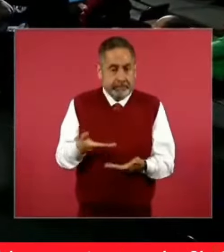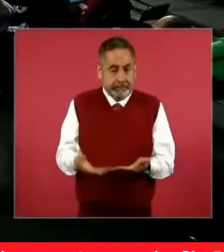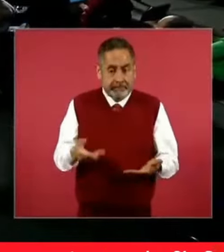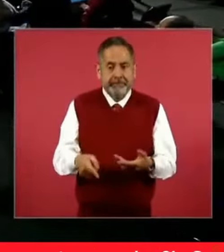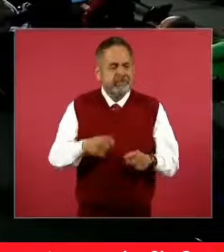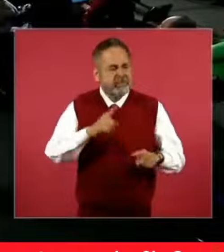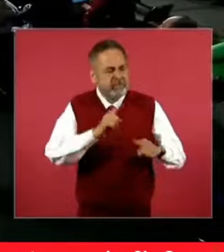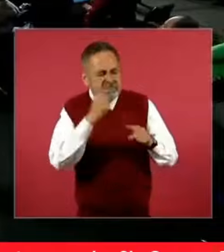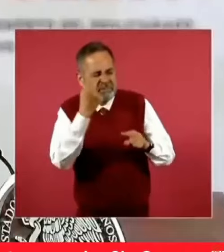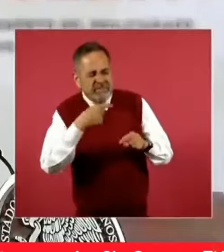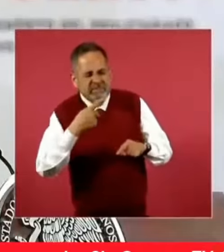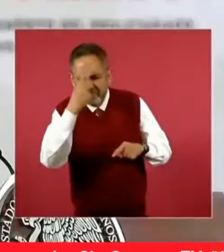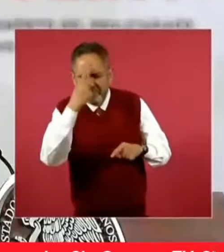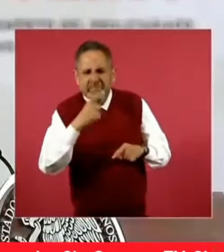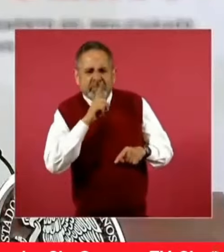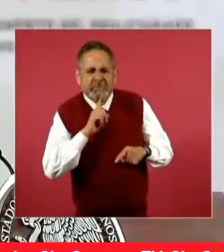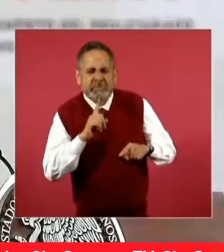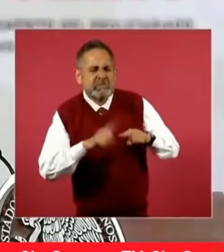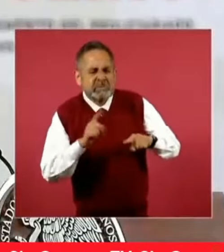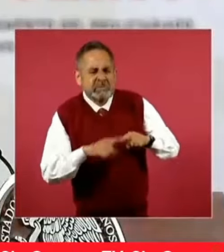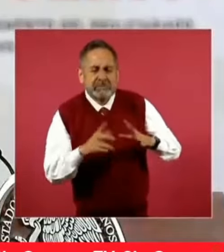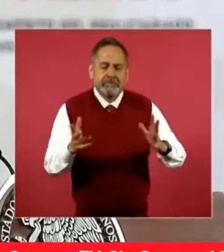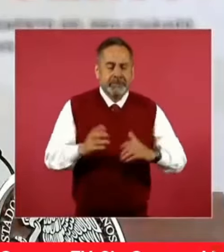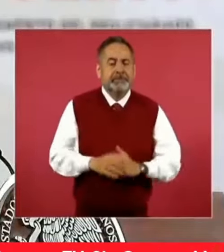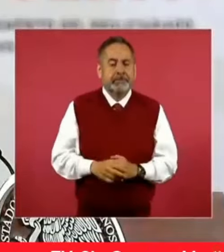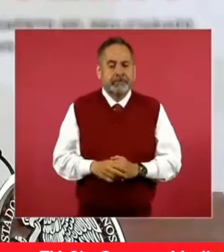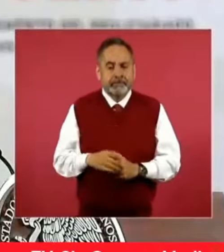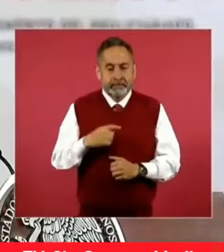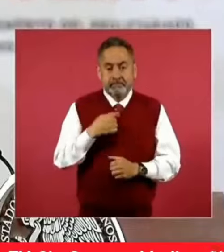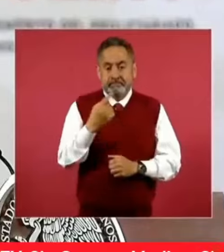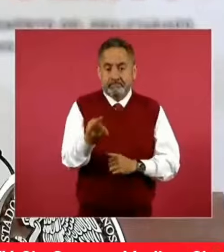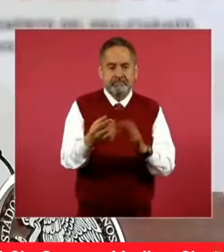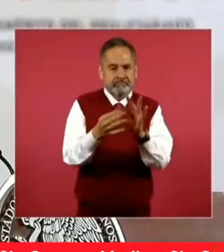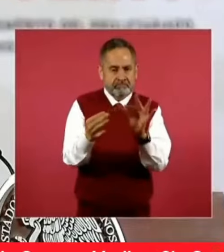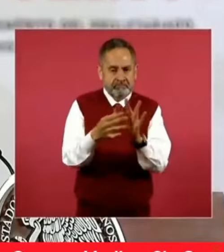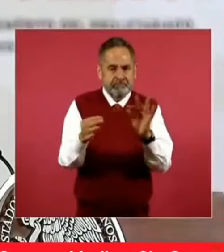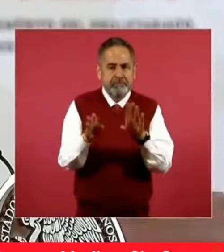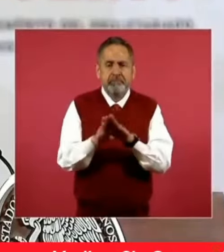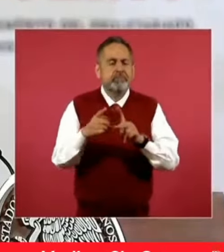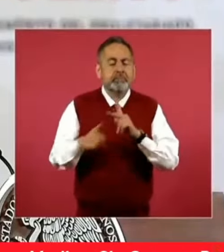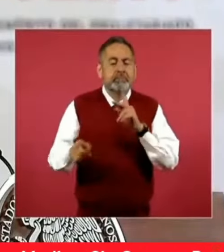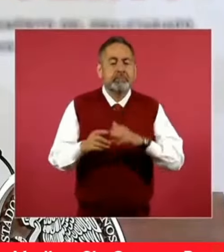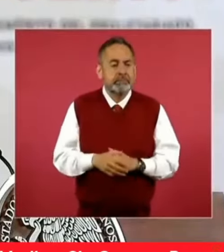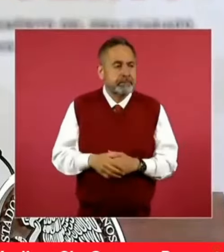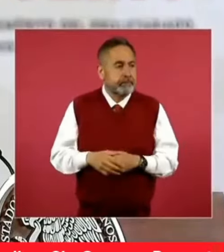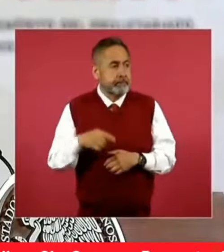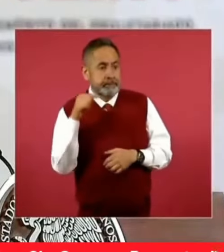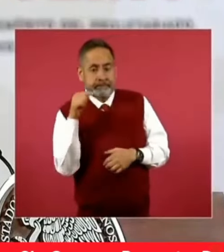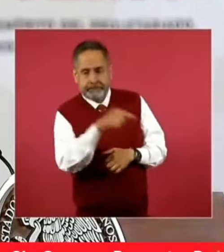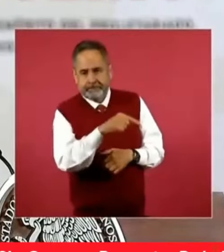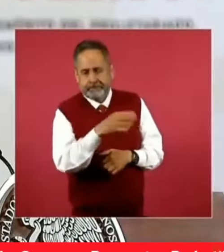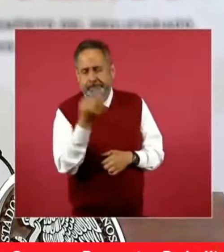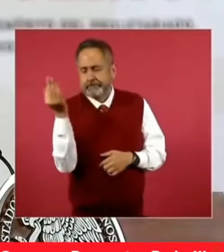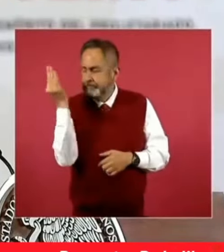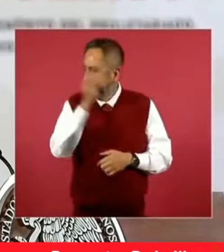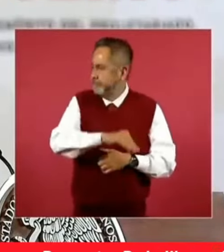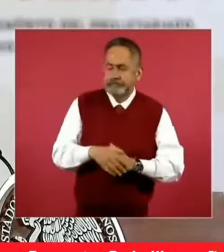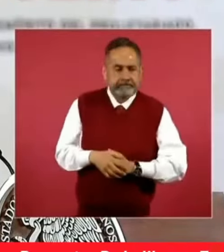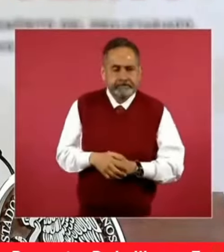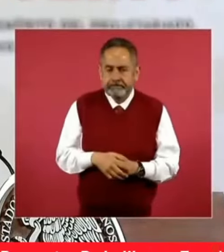¿Quiénes quieren las mentiras de la semana? Y pues vamos a comenzar porque es falso que la mayoría de